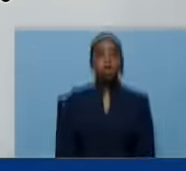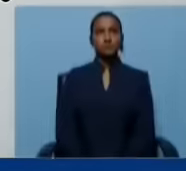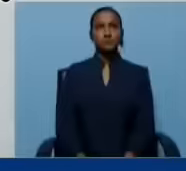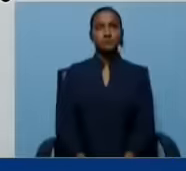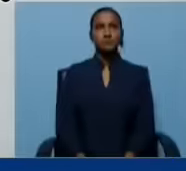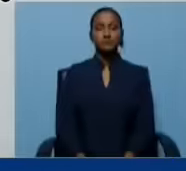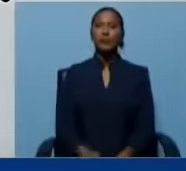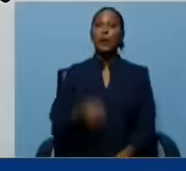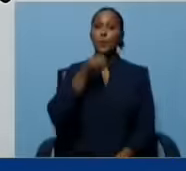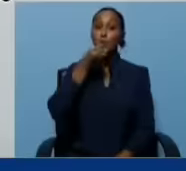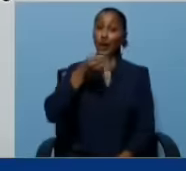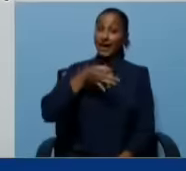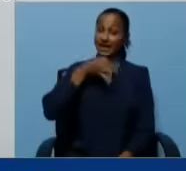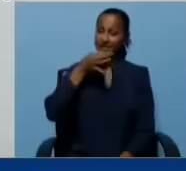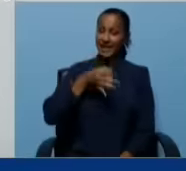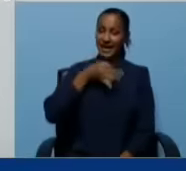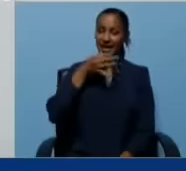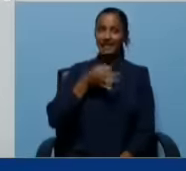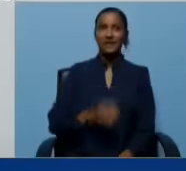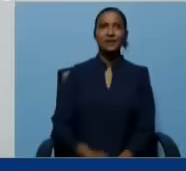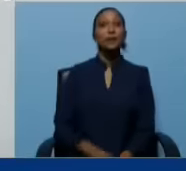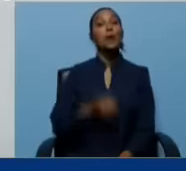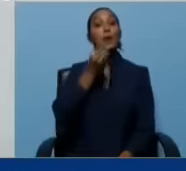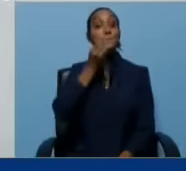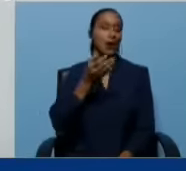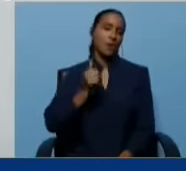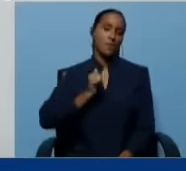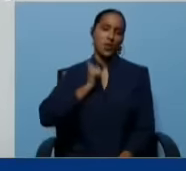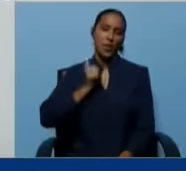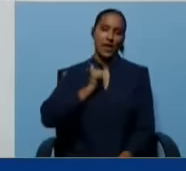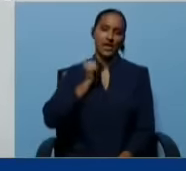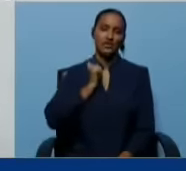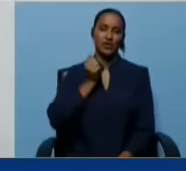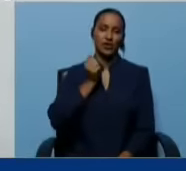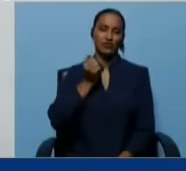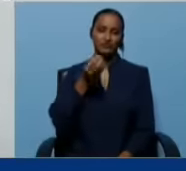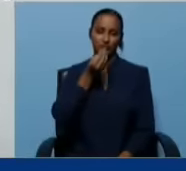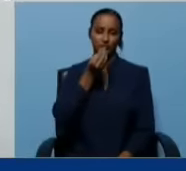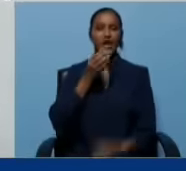Buenas tardes y buen provecho a todos y todas.